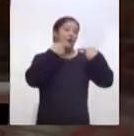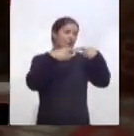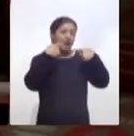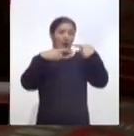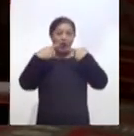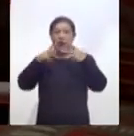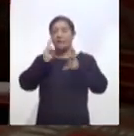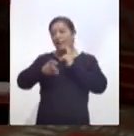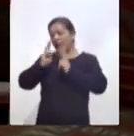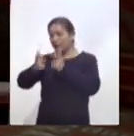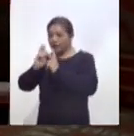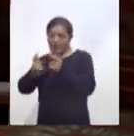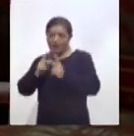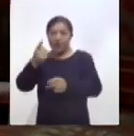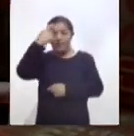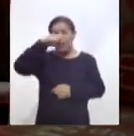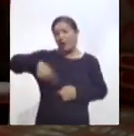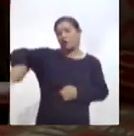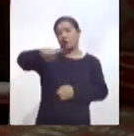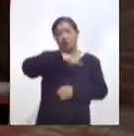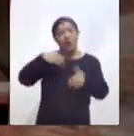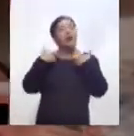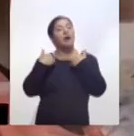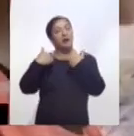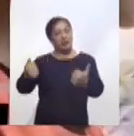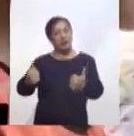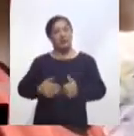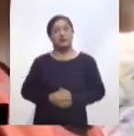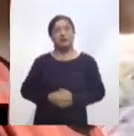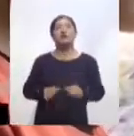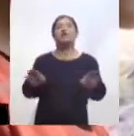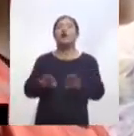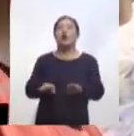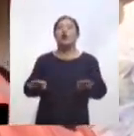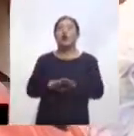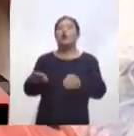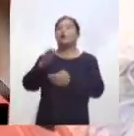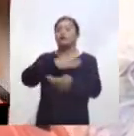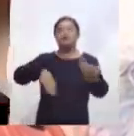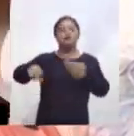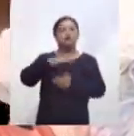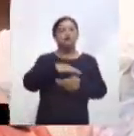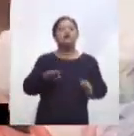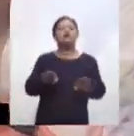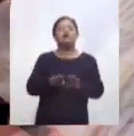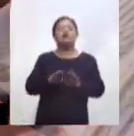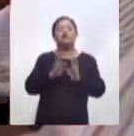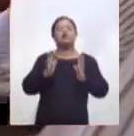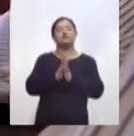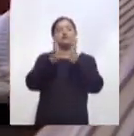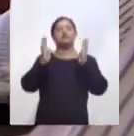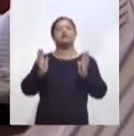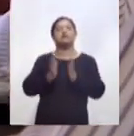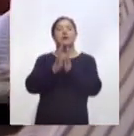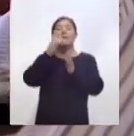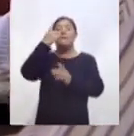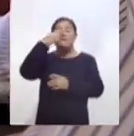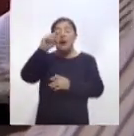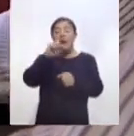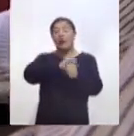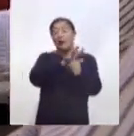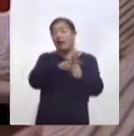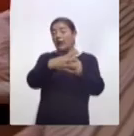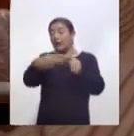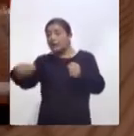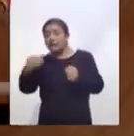para ayudarlos a comprender de la mejor manera cómo enfrentar la situación y, sobre todo, cómo pueden participar para evitar exponerse a la